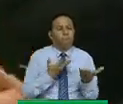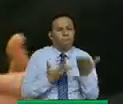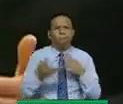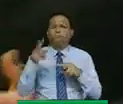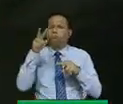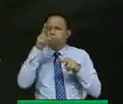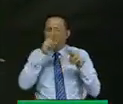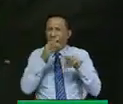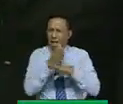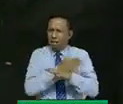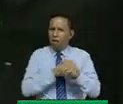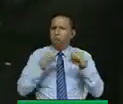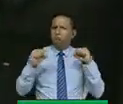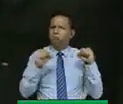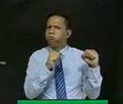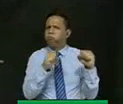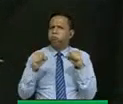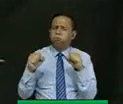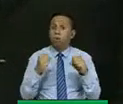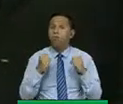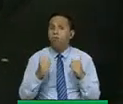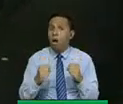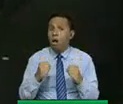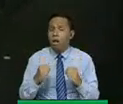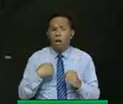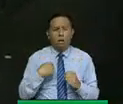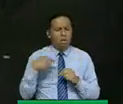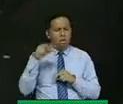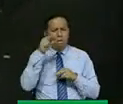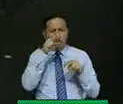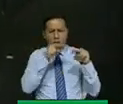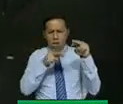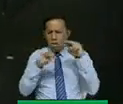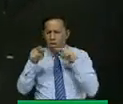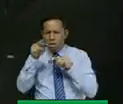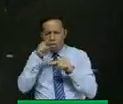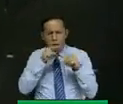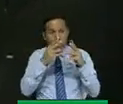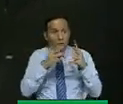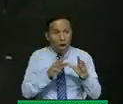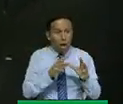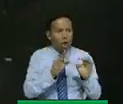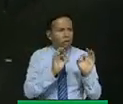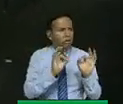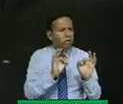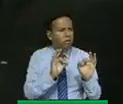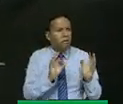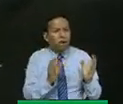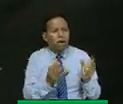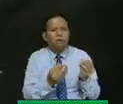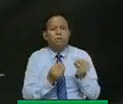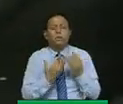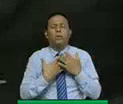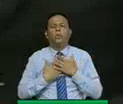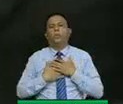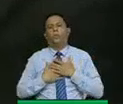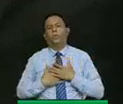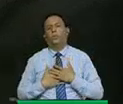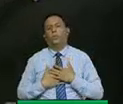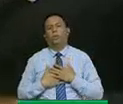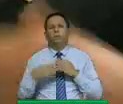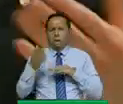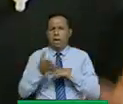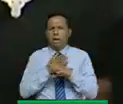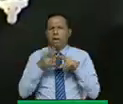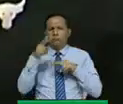del tremendo sismo que hemos tenido, y con agrado informo que no hemos tenido afectaciones. Hemos hecho peritajes